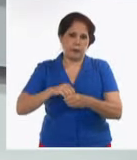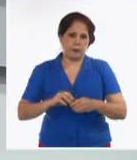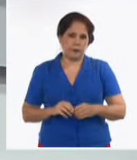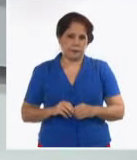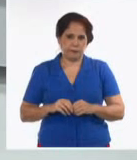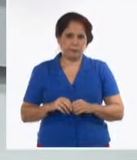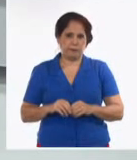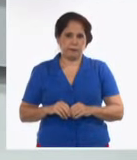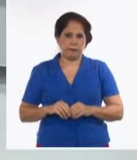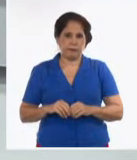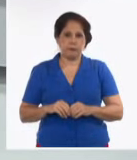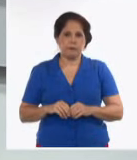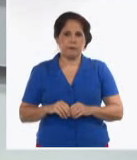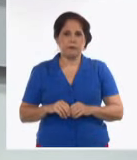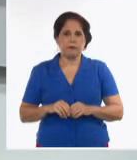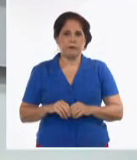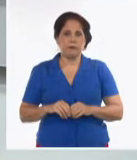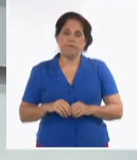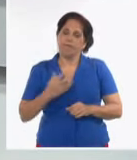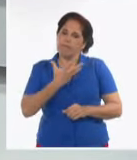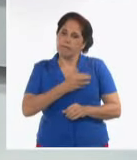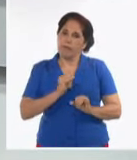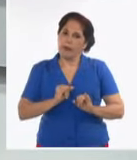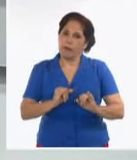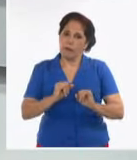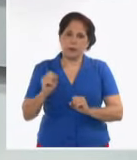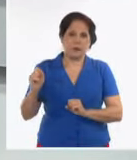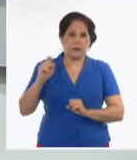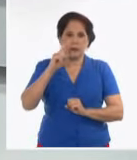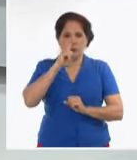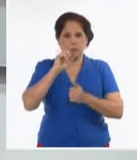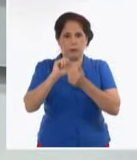Emilio Correa. Con esta lamentable noticia concluimos los deportes. Buenas tardes.